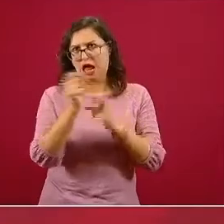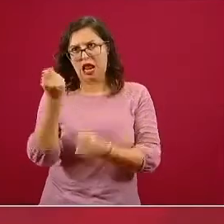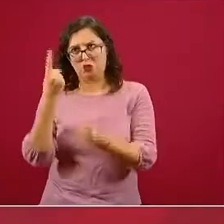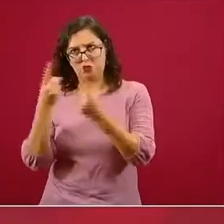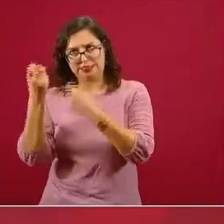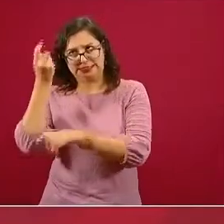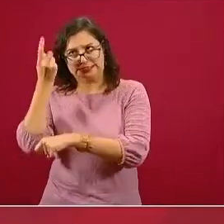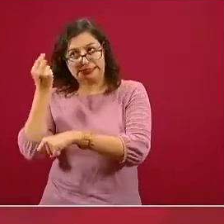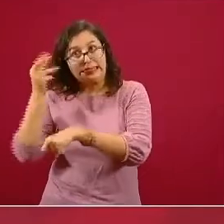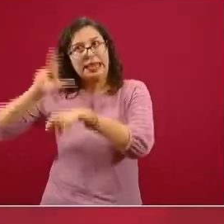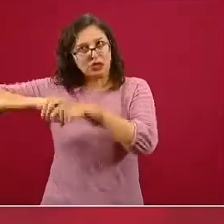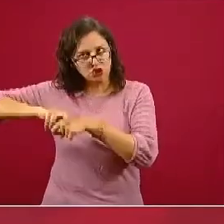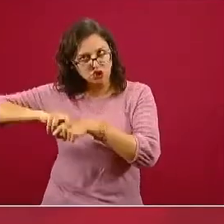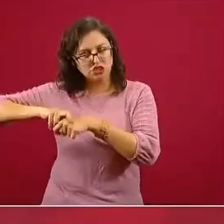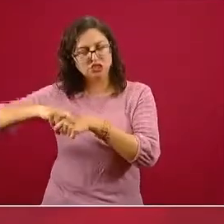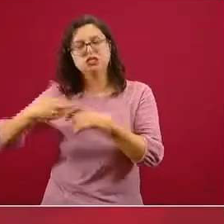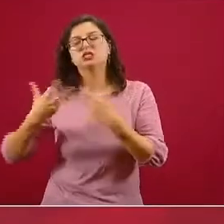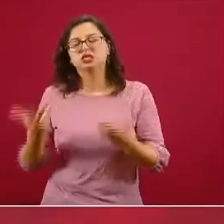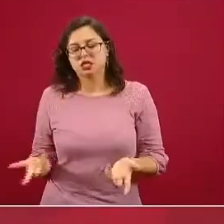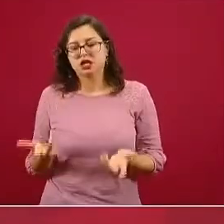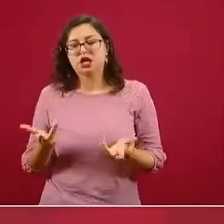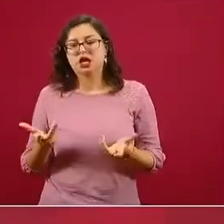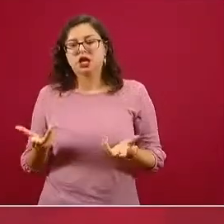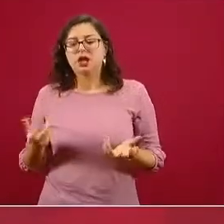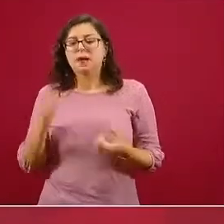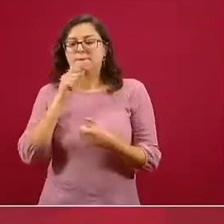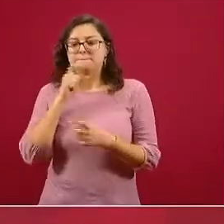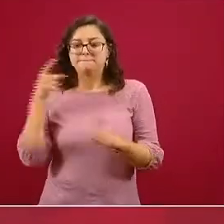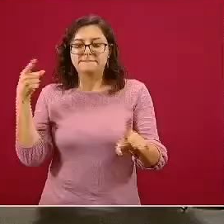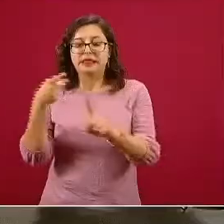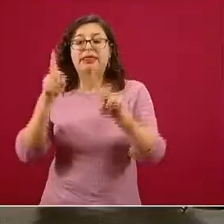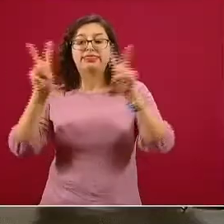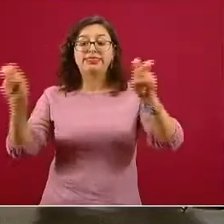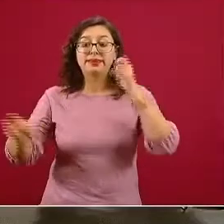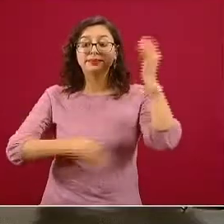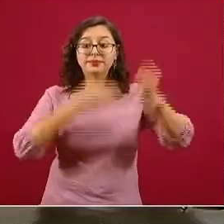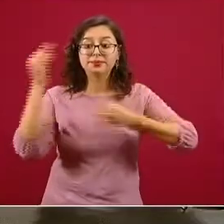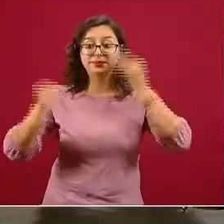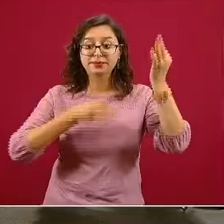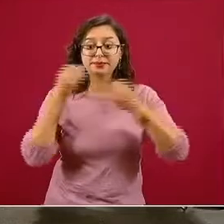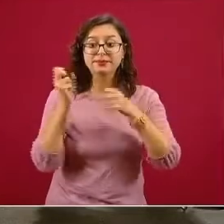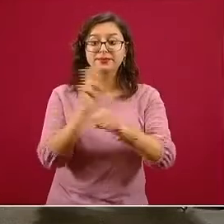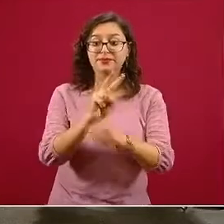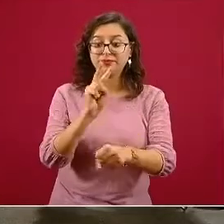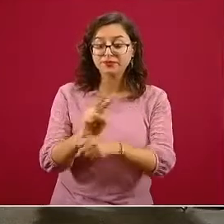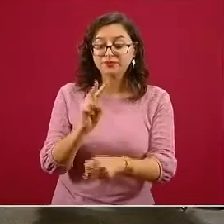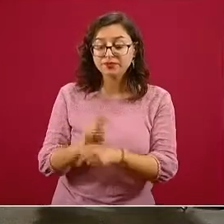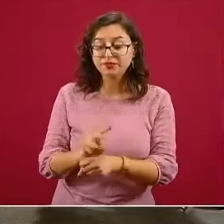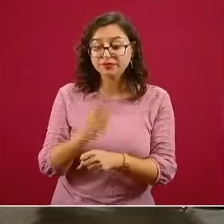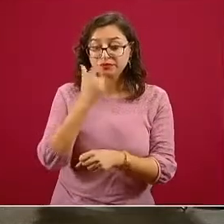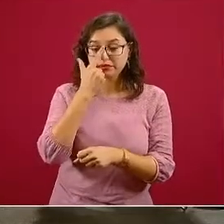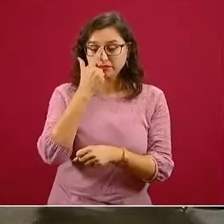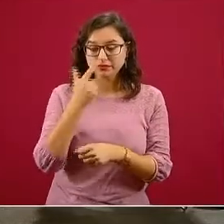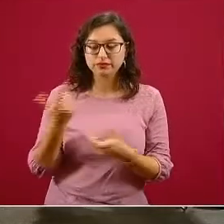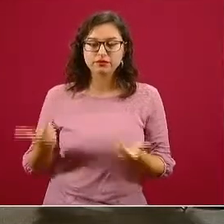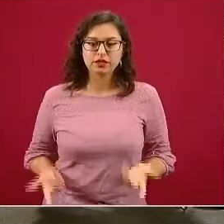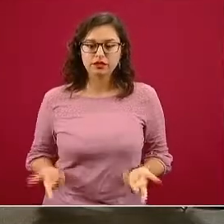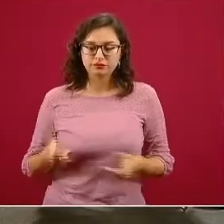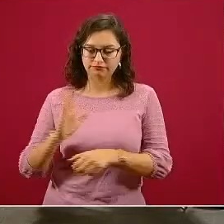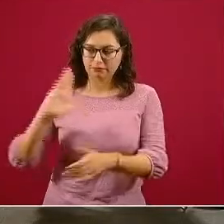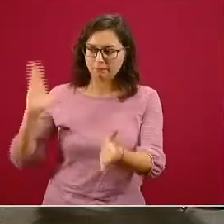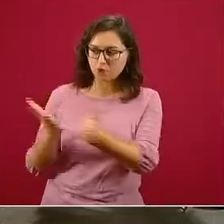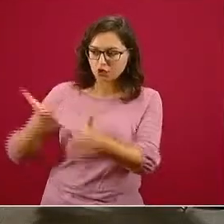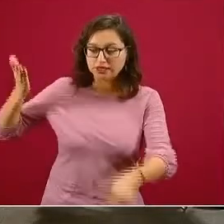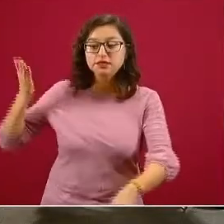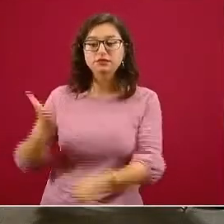de protección contra riesgos sanitarios, y en materia de publicidad, el monitoreo y la